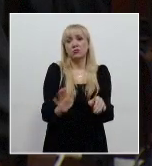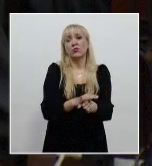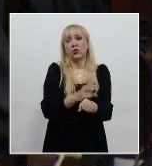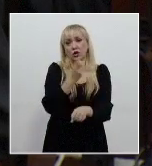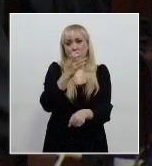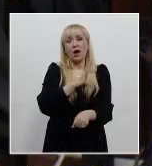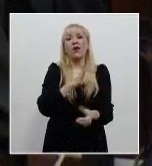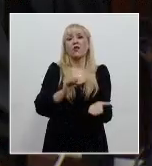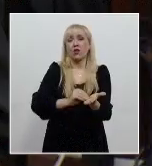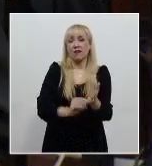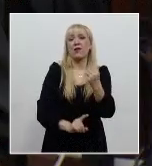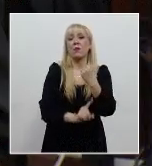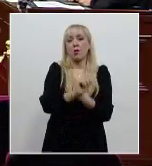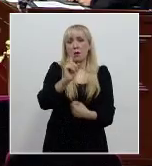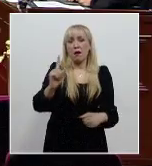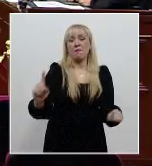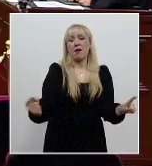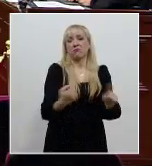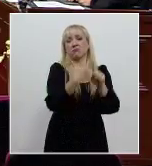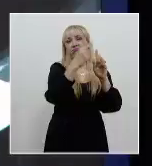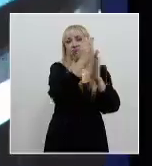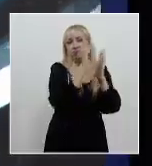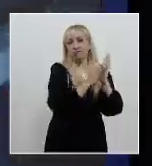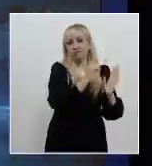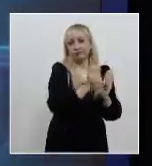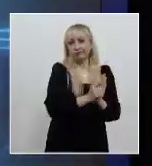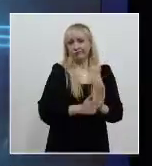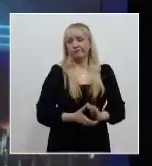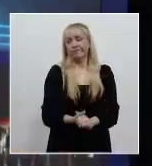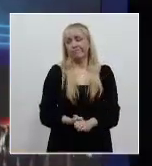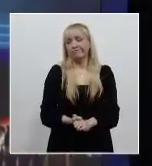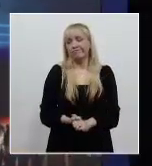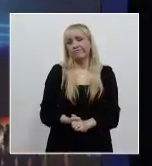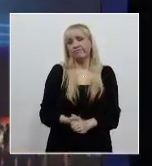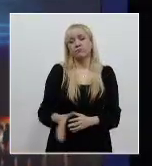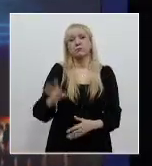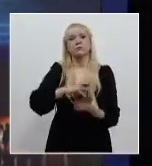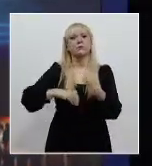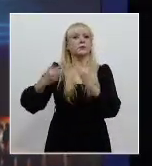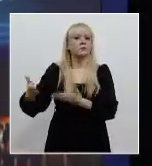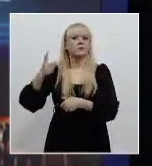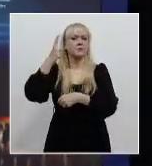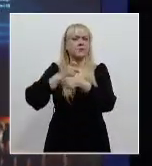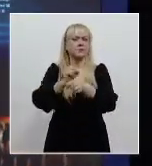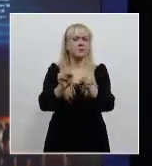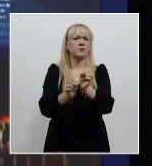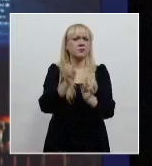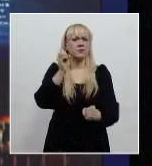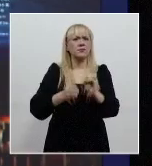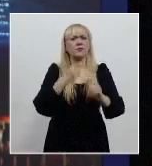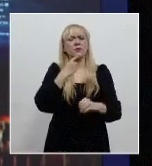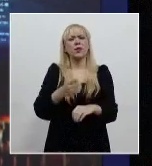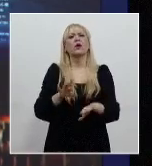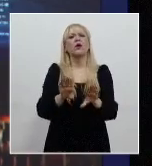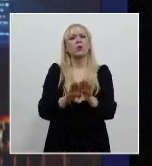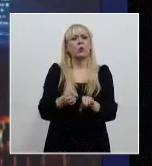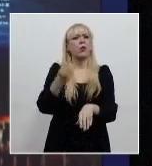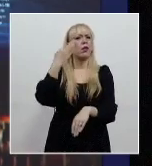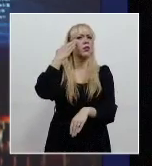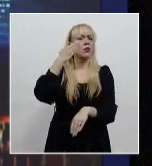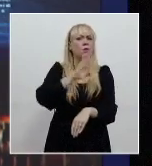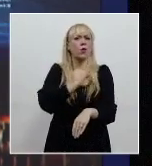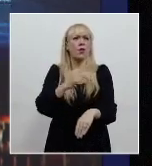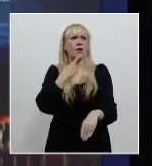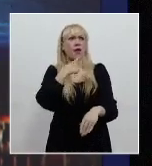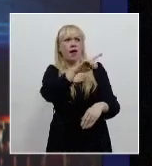el problema de inconstitucionalidad. Por su parte, la primera sala definió cuál es el plazo para interponer el juicio